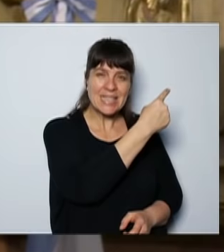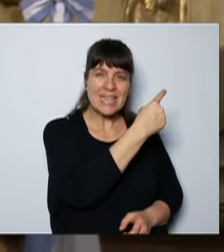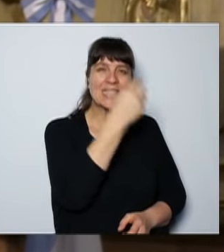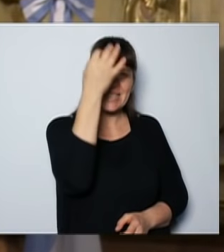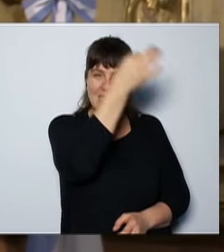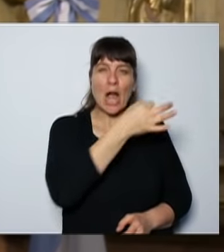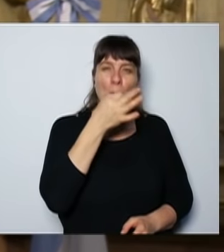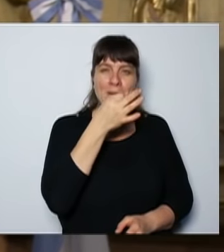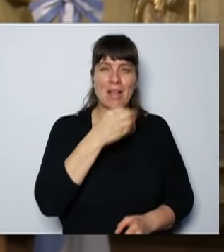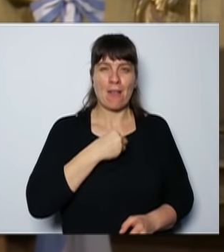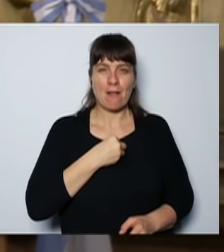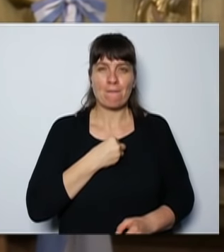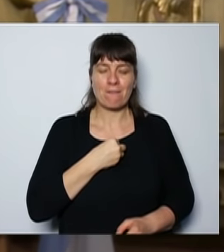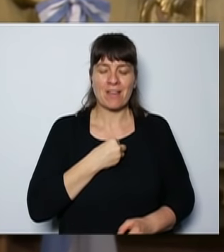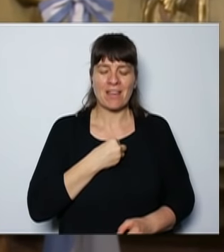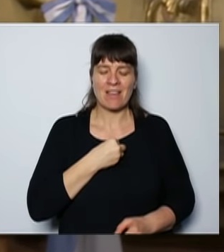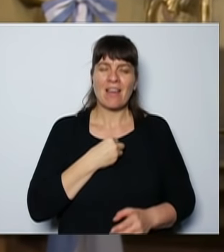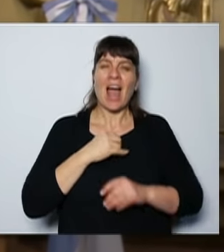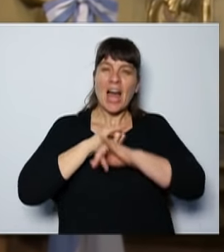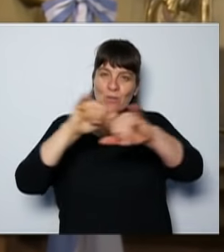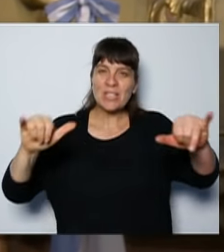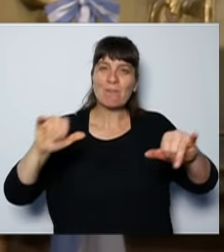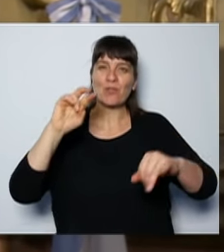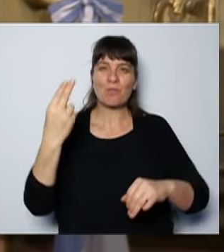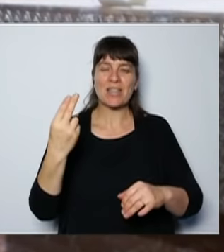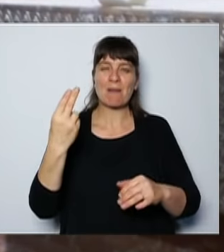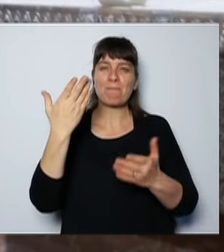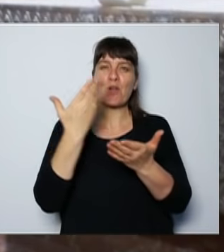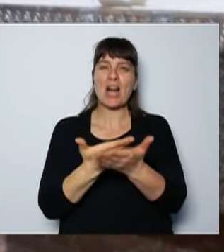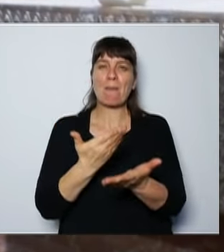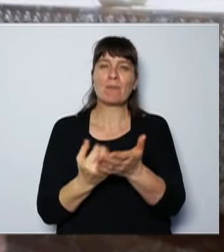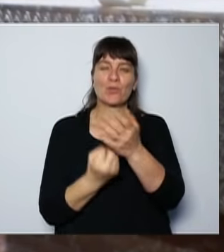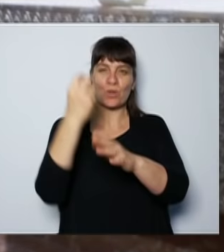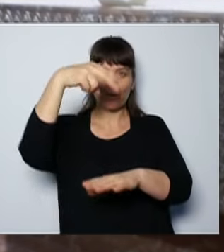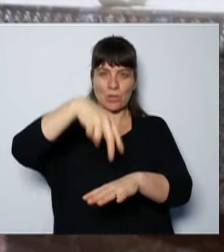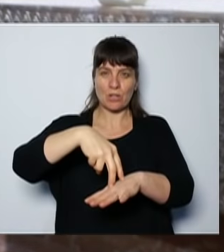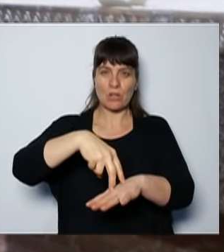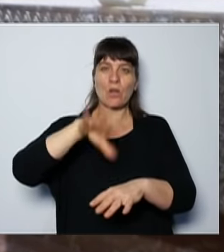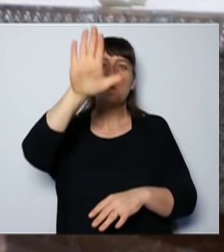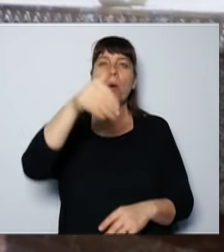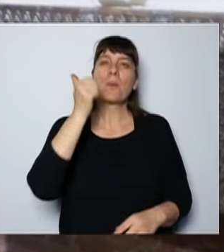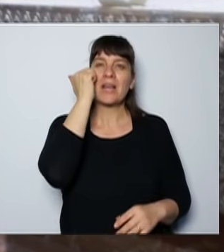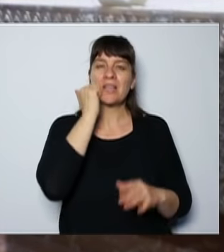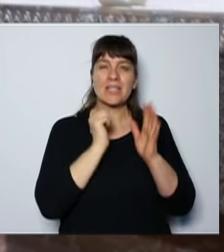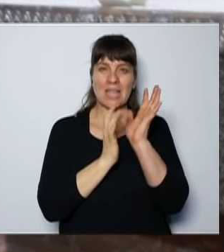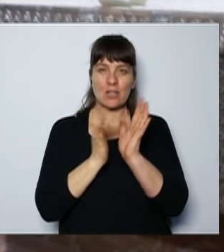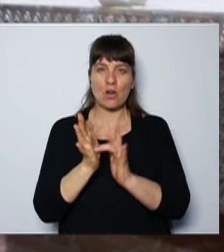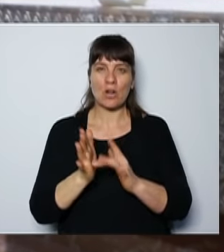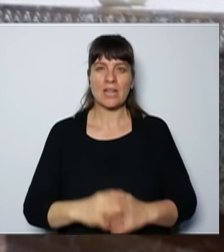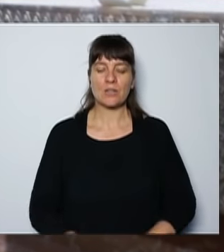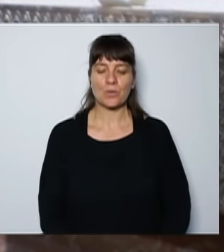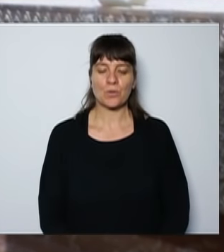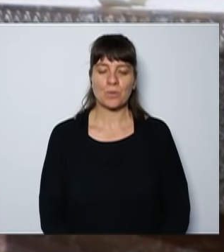El sacramento de nuestra fe. Anunciamos tu muerte, proclamamos tu resurrección.